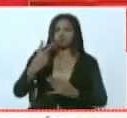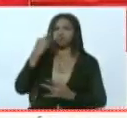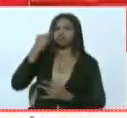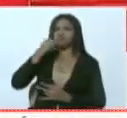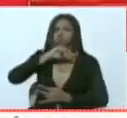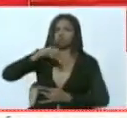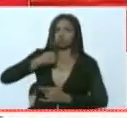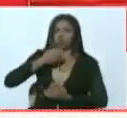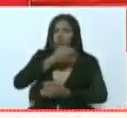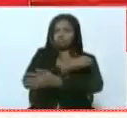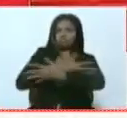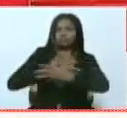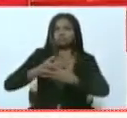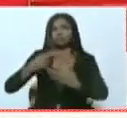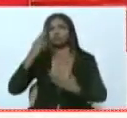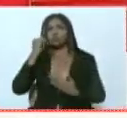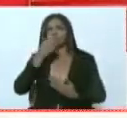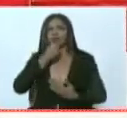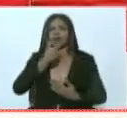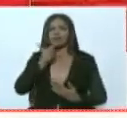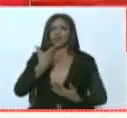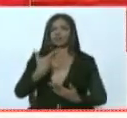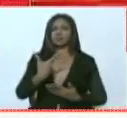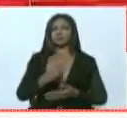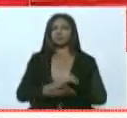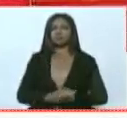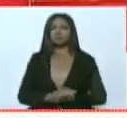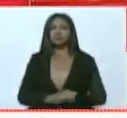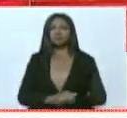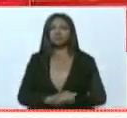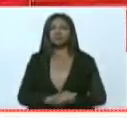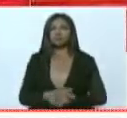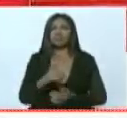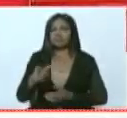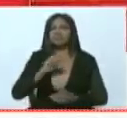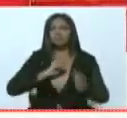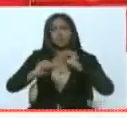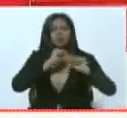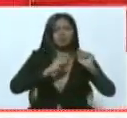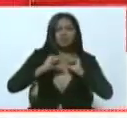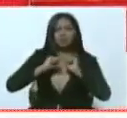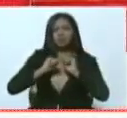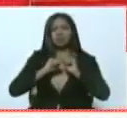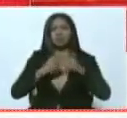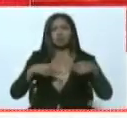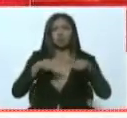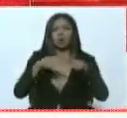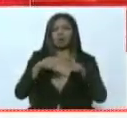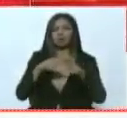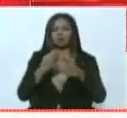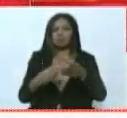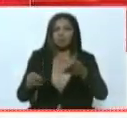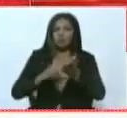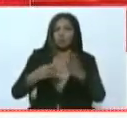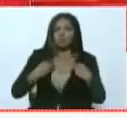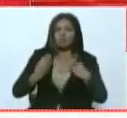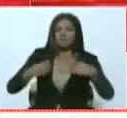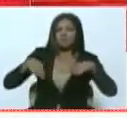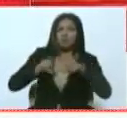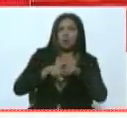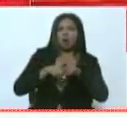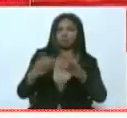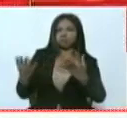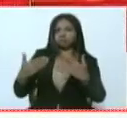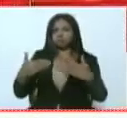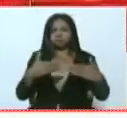a nuestra piel y a nuestra vida. De este movimiento que resucitó y